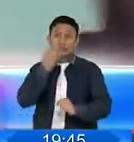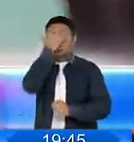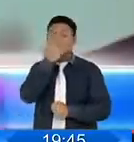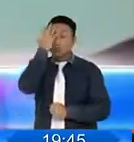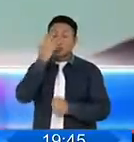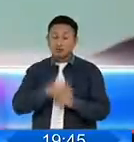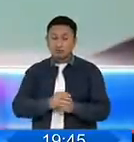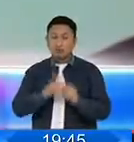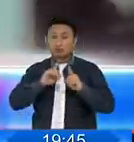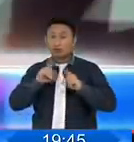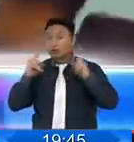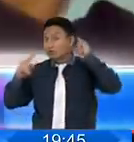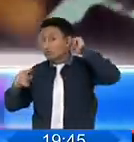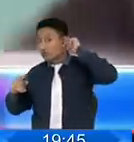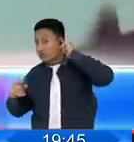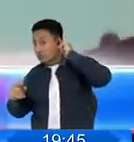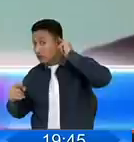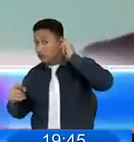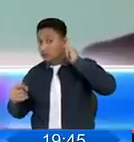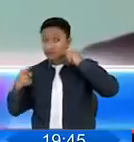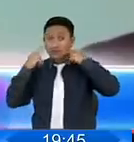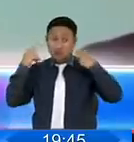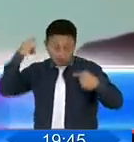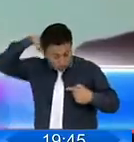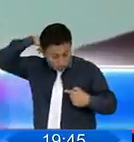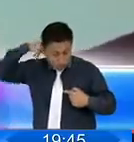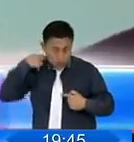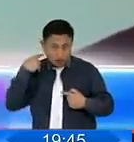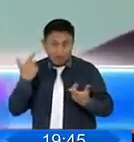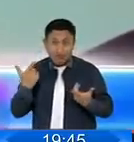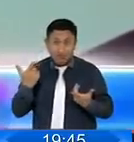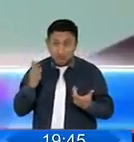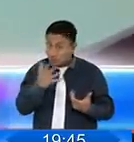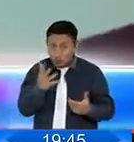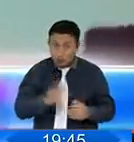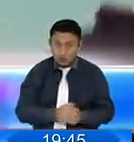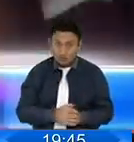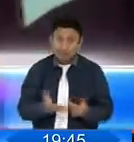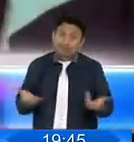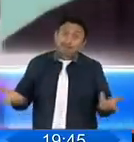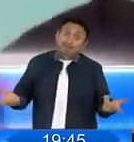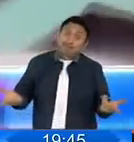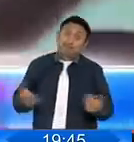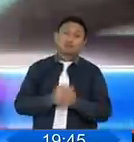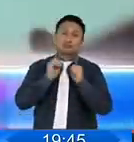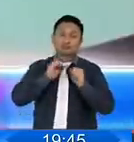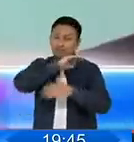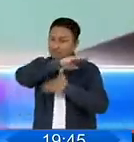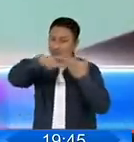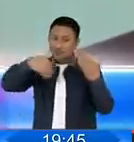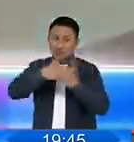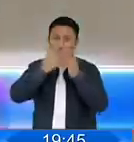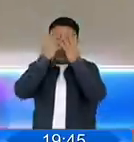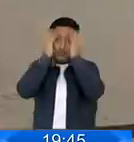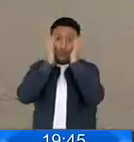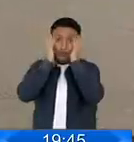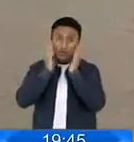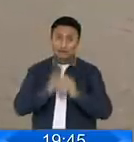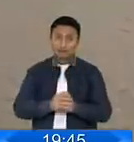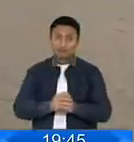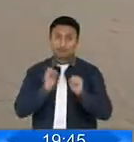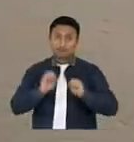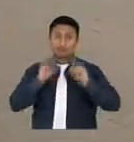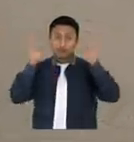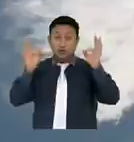las orejas y en la región de la nuca, pues usted no se aplique, entonces tiene que aplicarse en todo. Además, utilizar gafas que